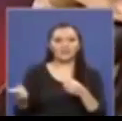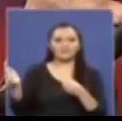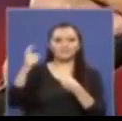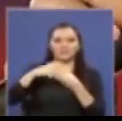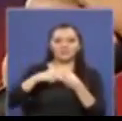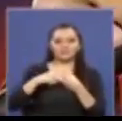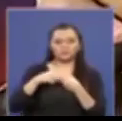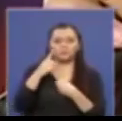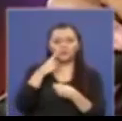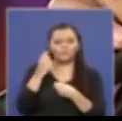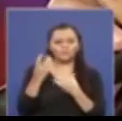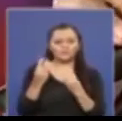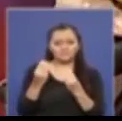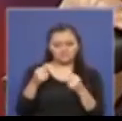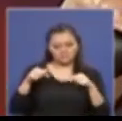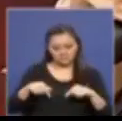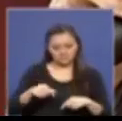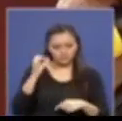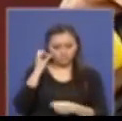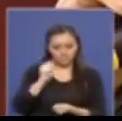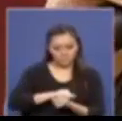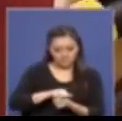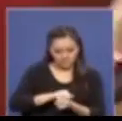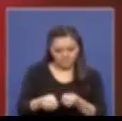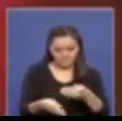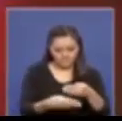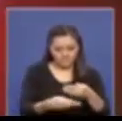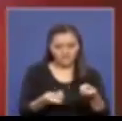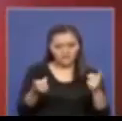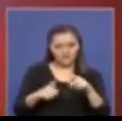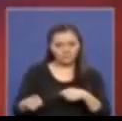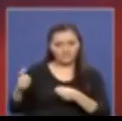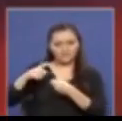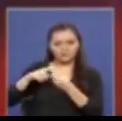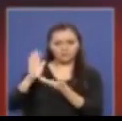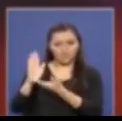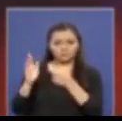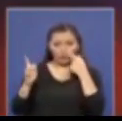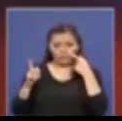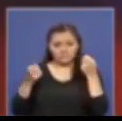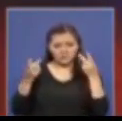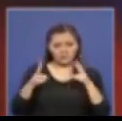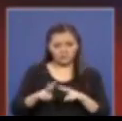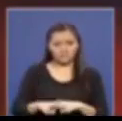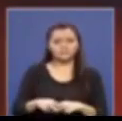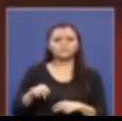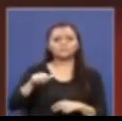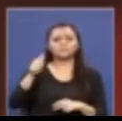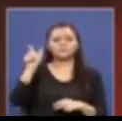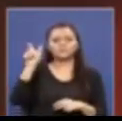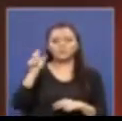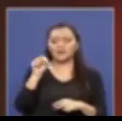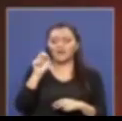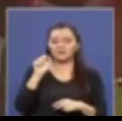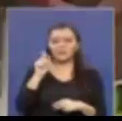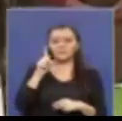también haya hombres que se queden a hacer los quehaceres domésticos y puedan afiliarse al 10, compañeros. Ana Pillajo,